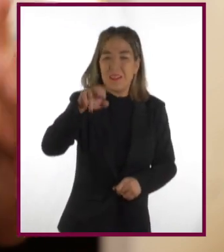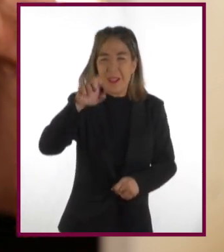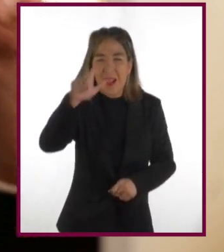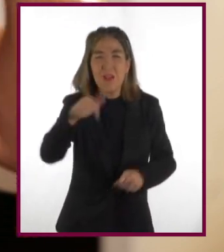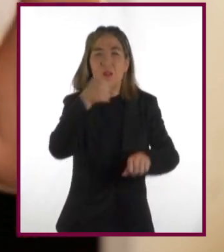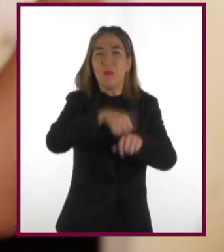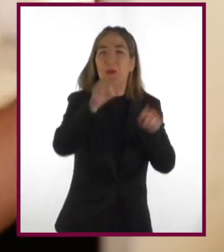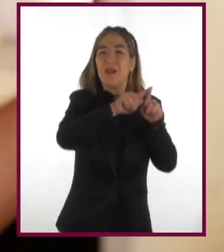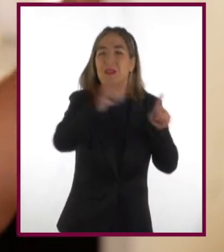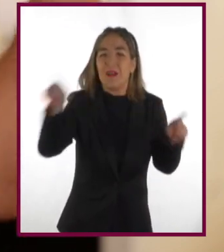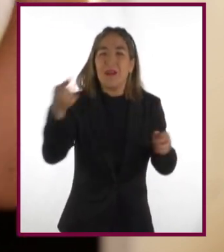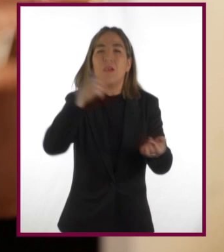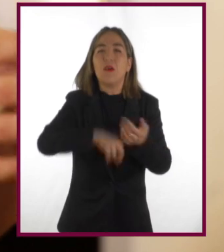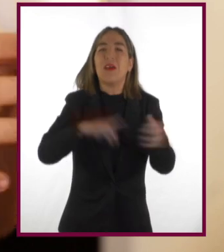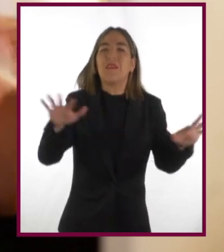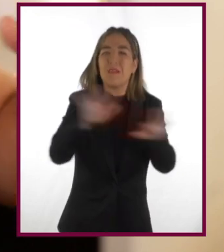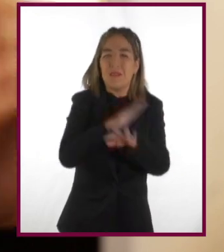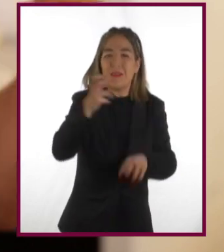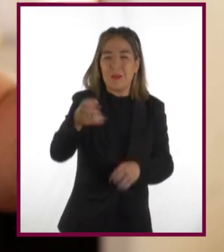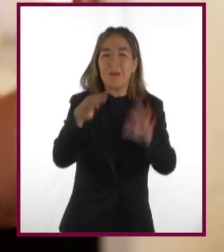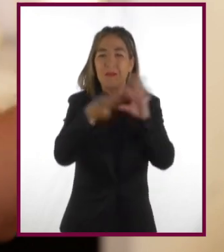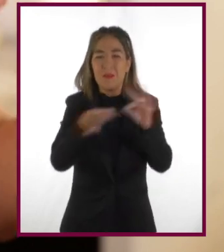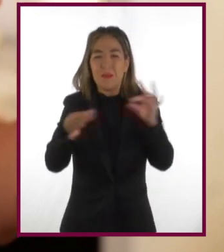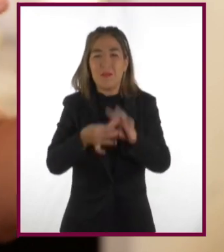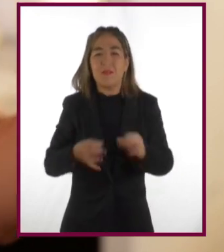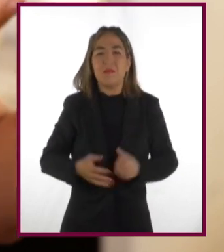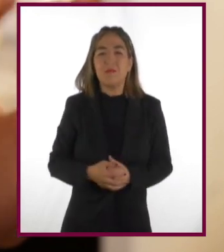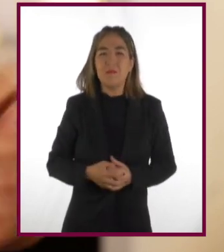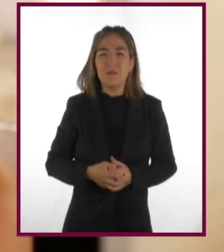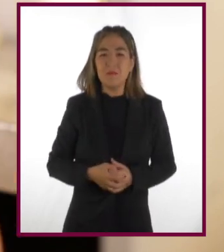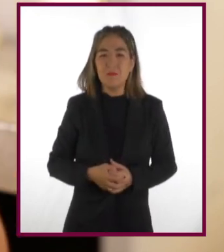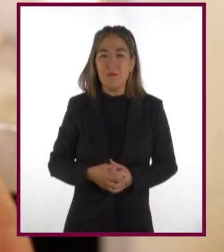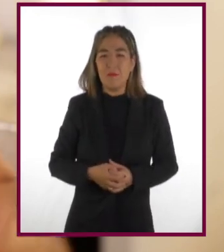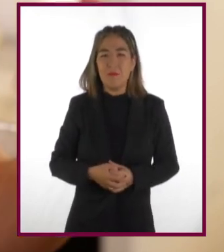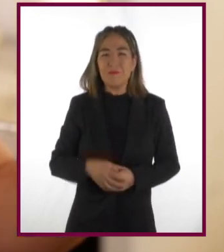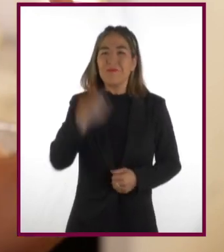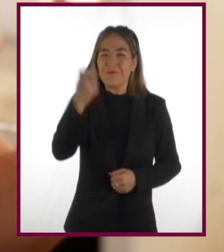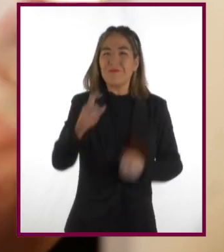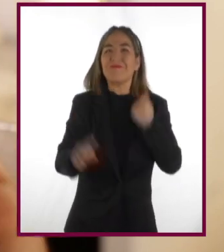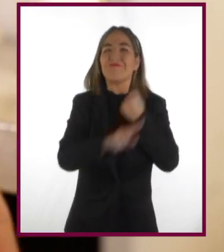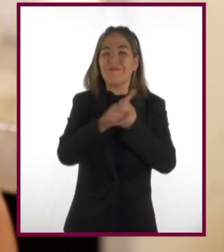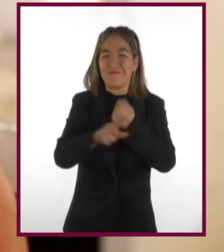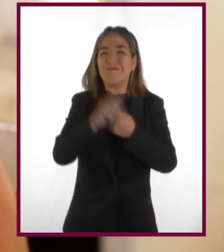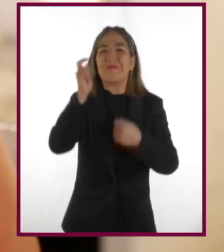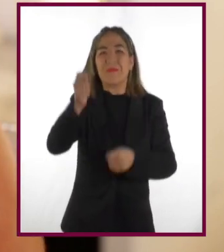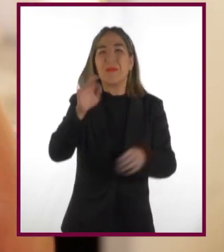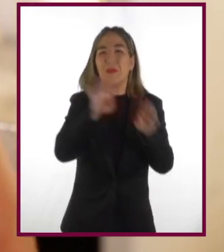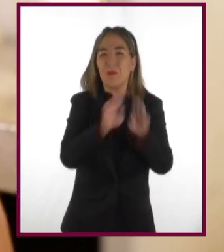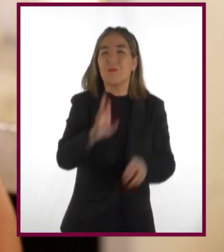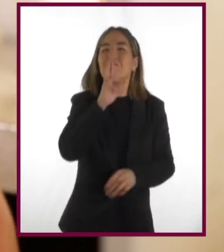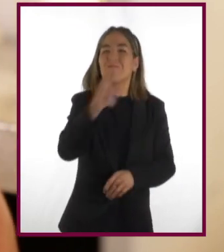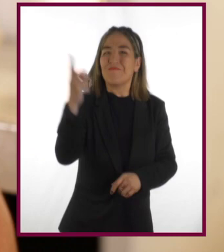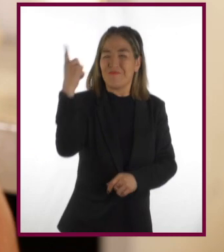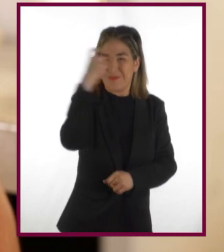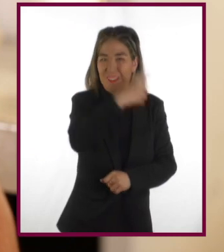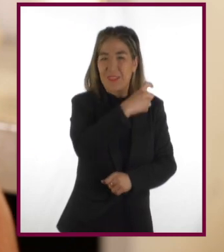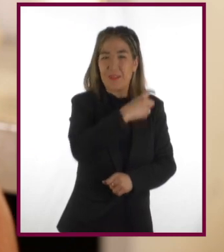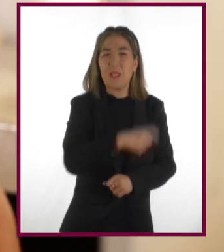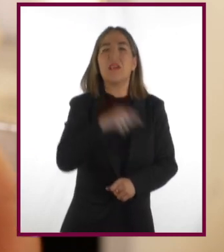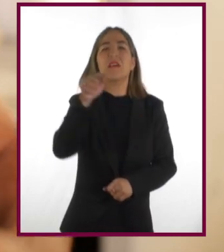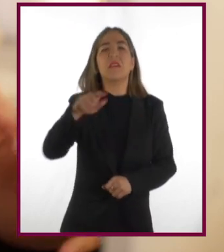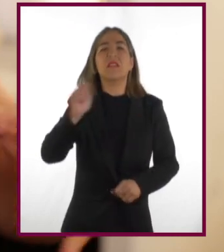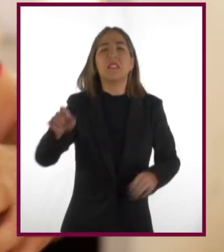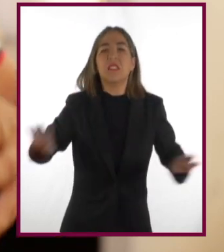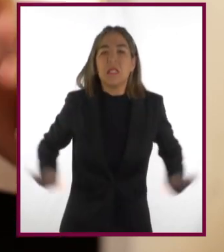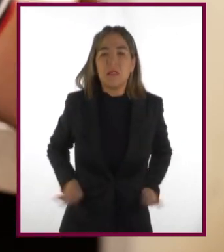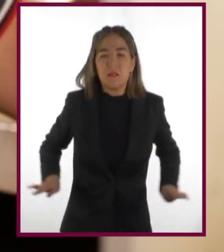lineales, que es en todo el fluido, no local, etcétera, que lo genera o hace que el problema sea muy difícil de resolver.